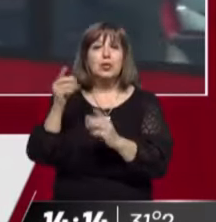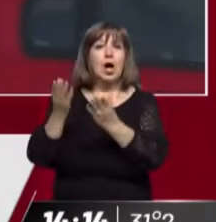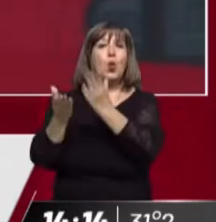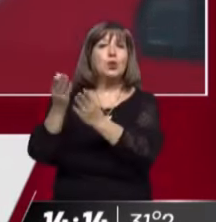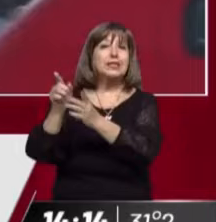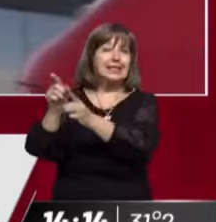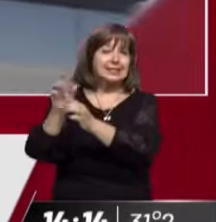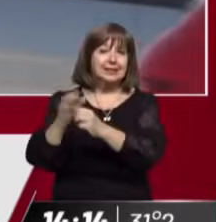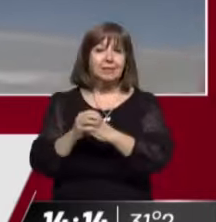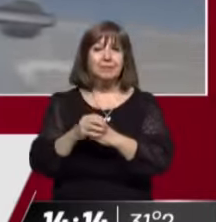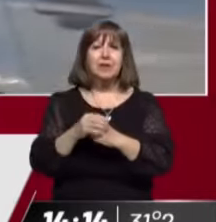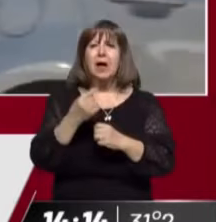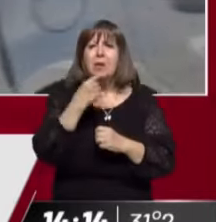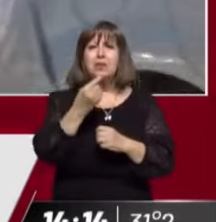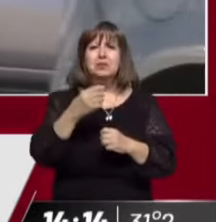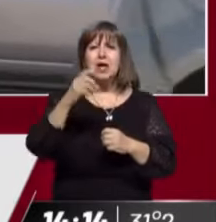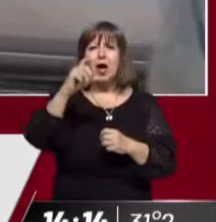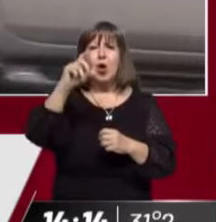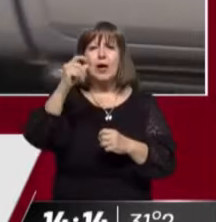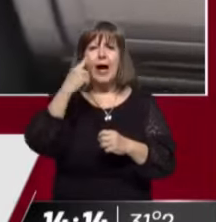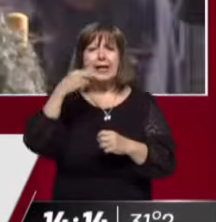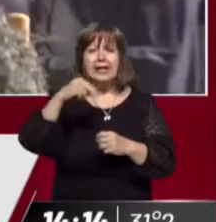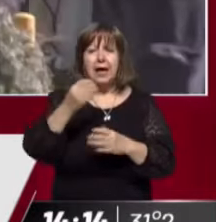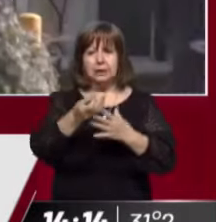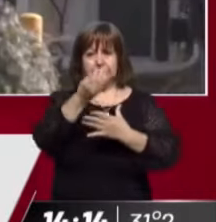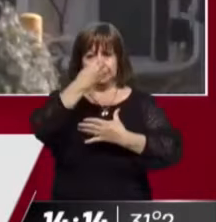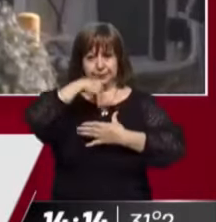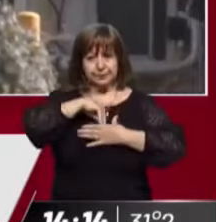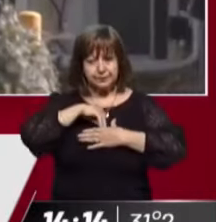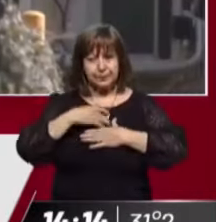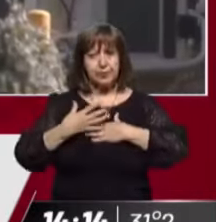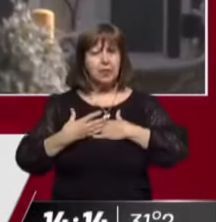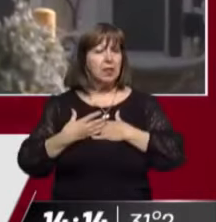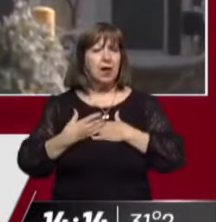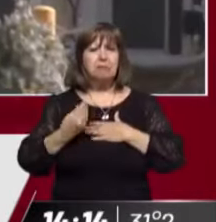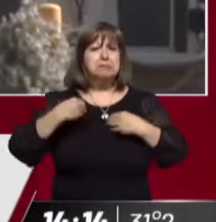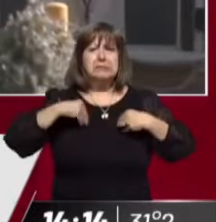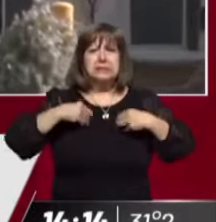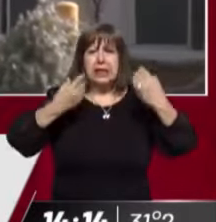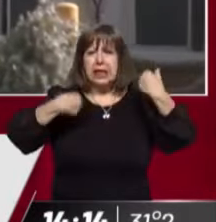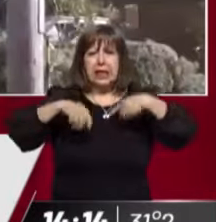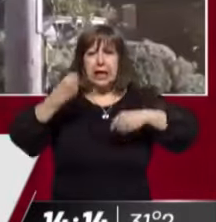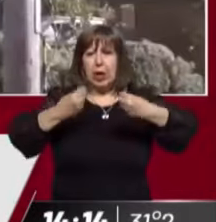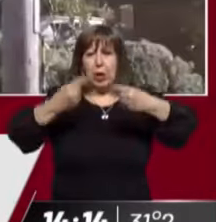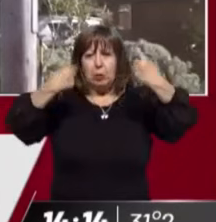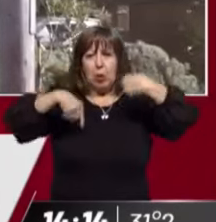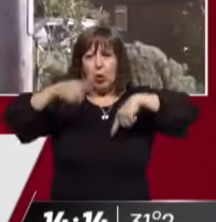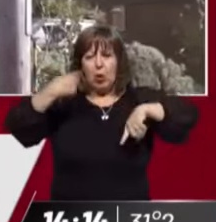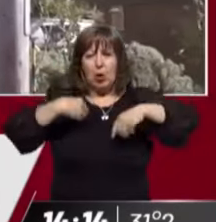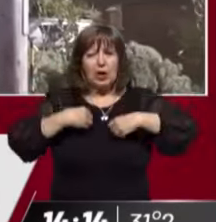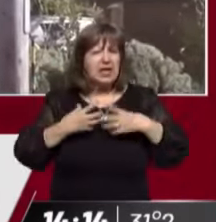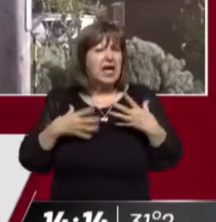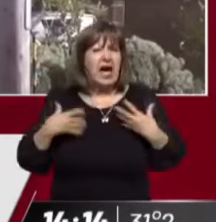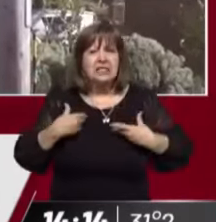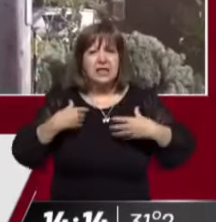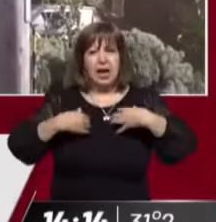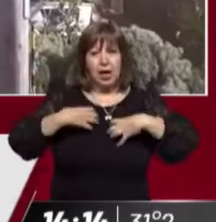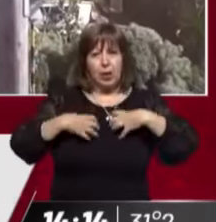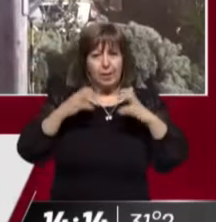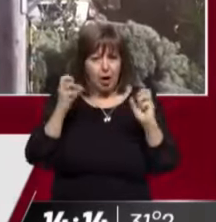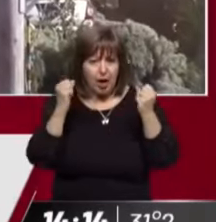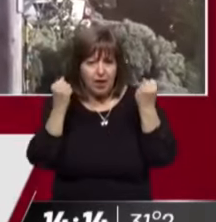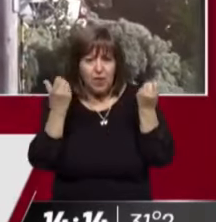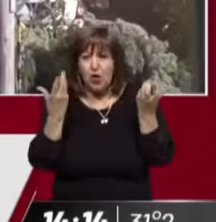¿Qué puede causar la cocaína en el cuerpo de un chico y depende de la cantidad? No sé si era mucha la cantidad que los chicos fueron los